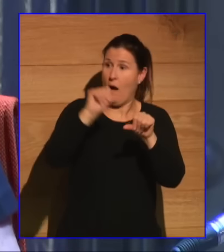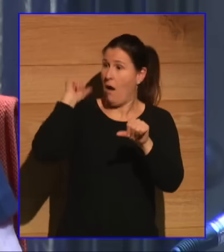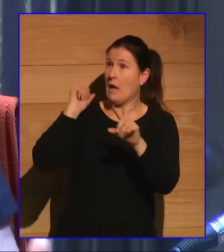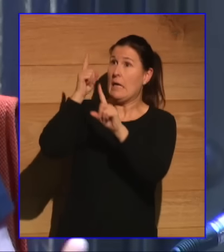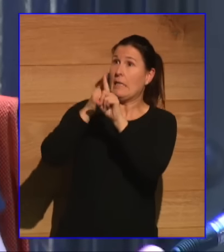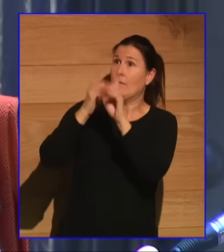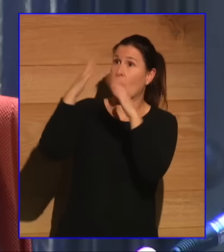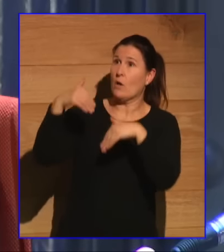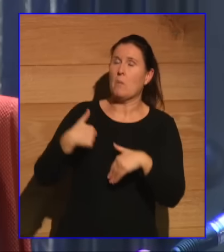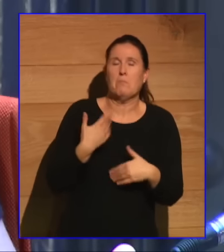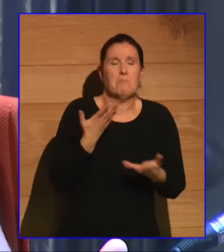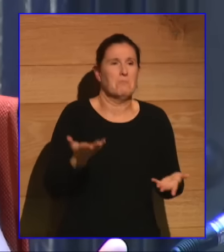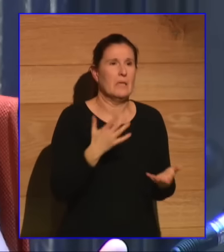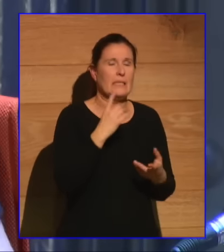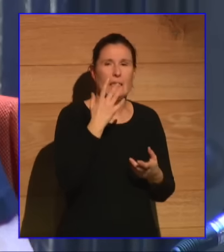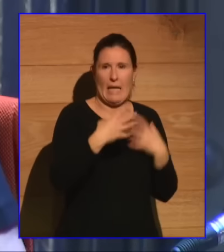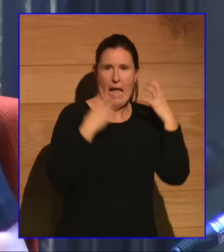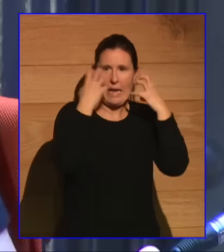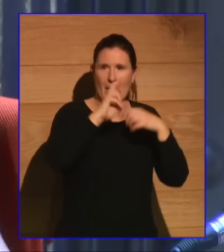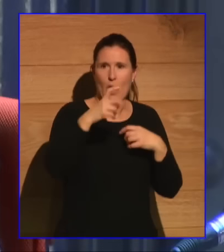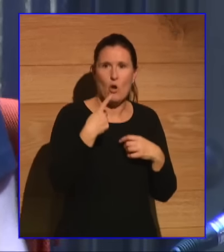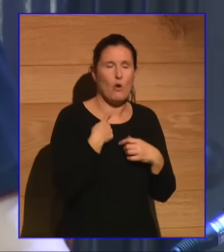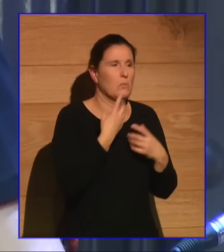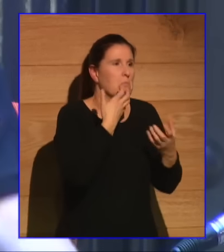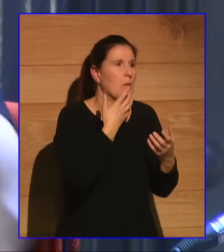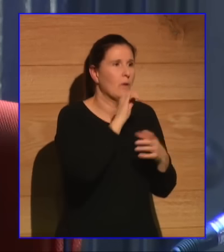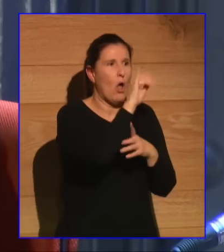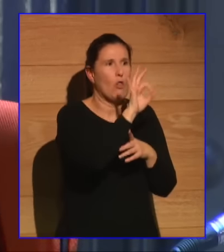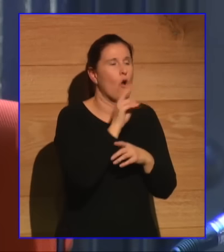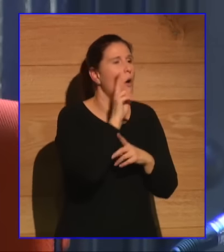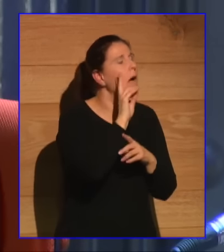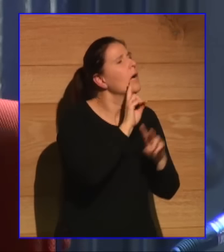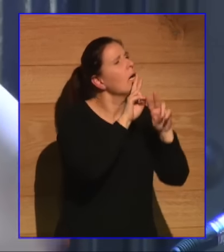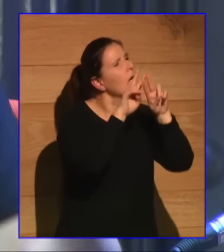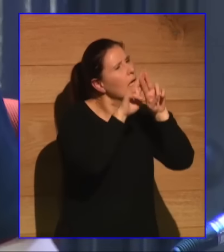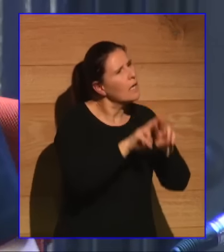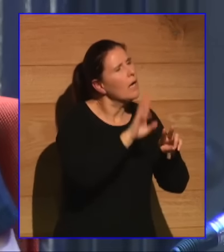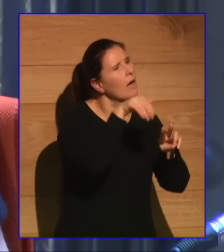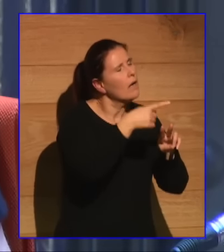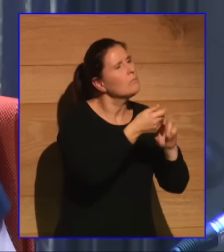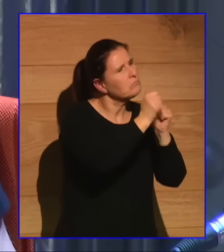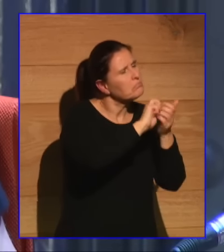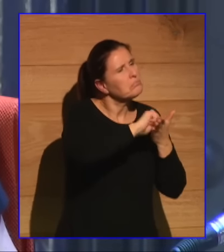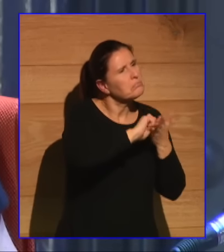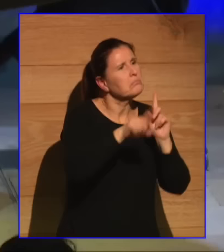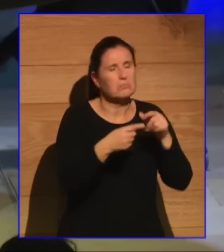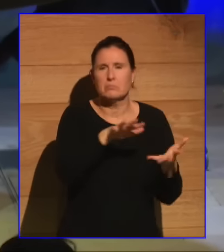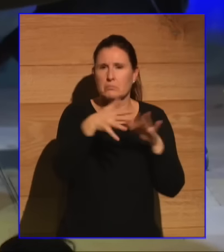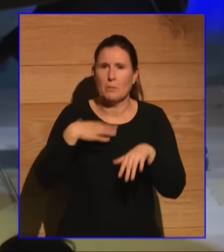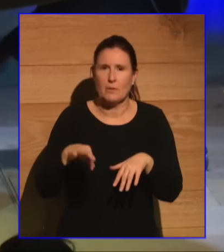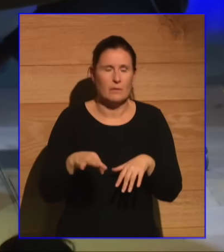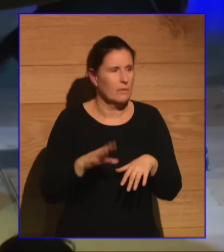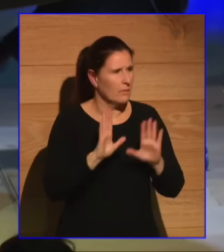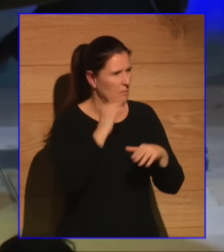hacer un tigre, pues te vas al zoo y firmas un tigre. Eso es, o sea, es sencillo, reproducimos un tigre. Pero los dinosaurios ya